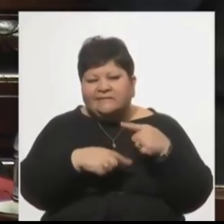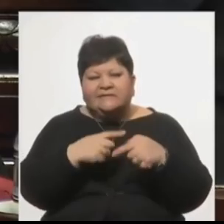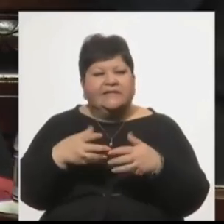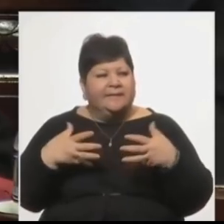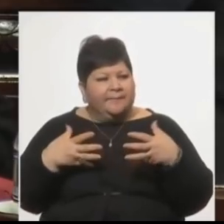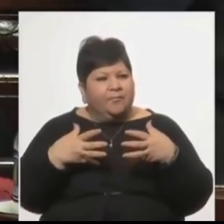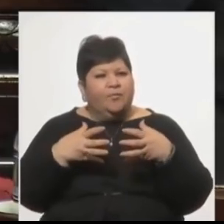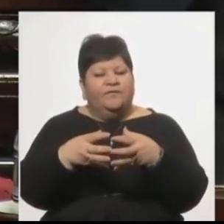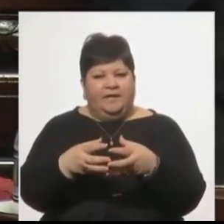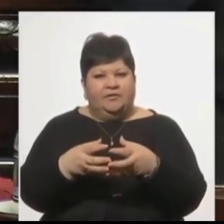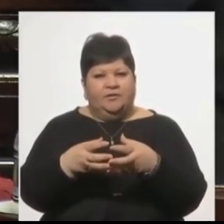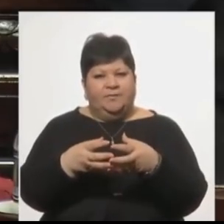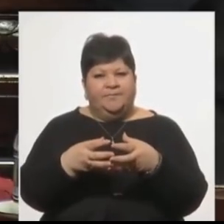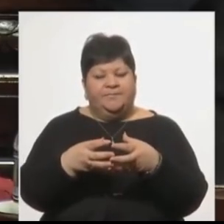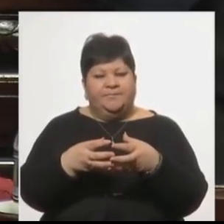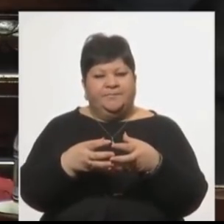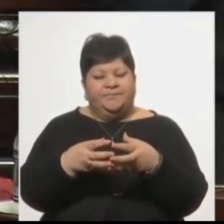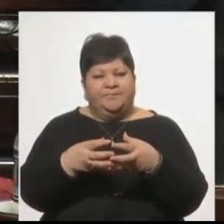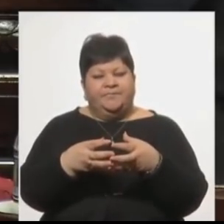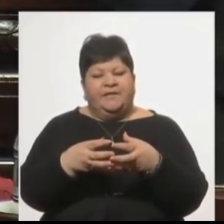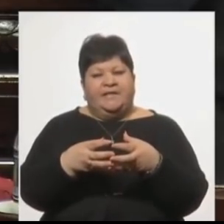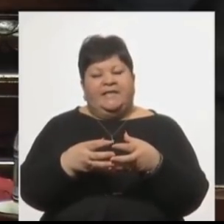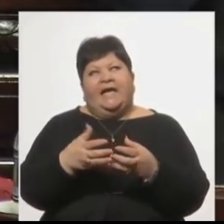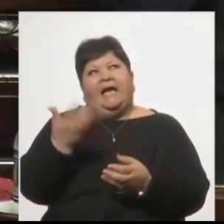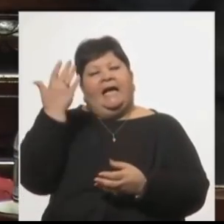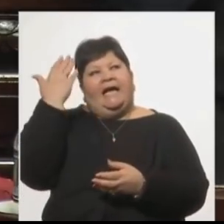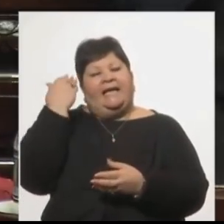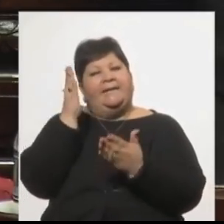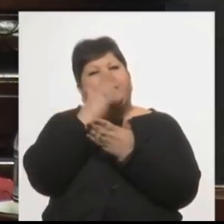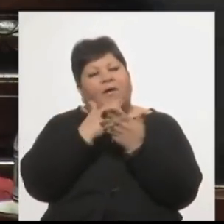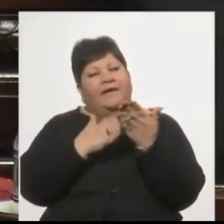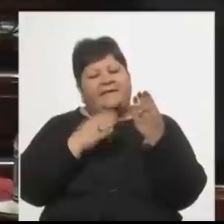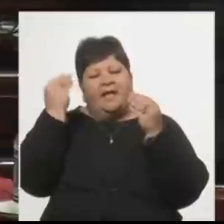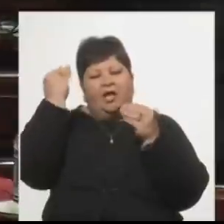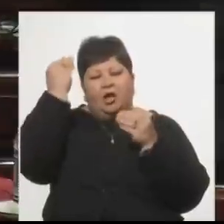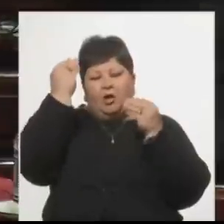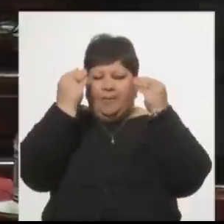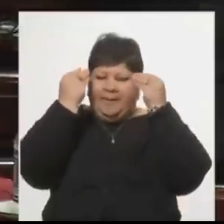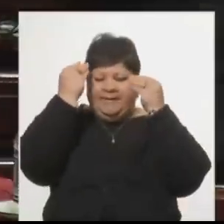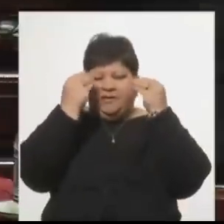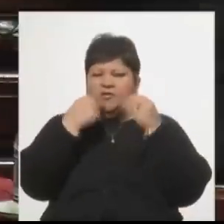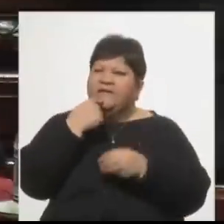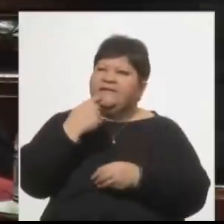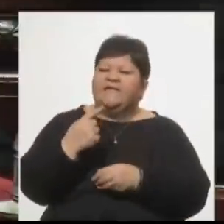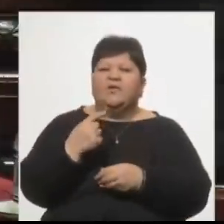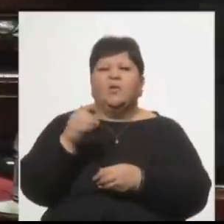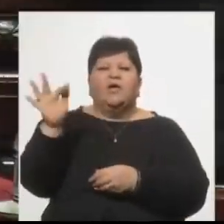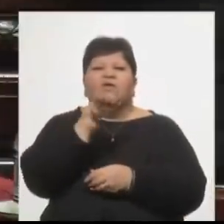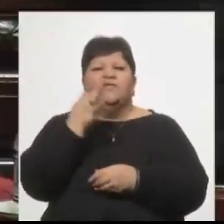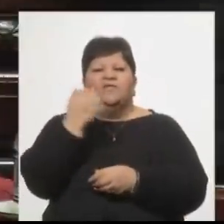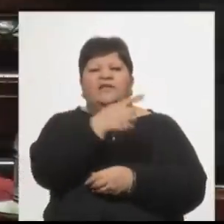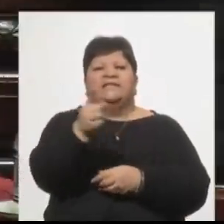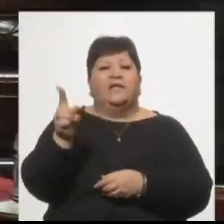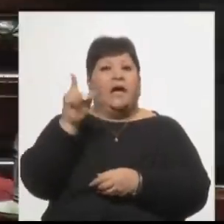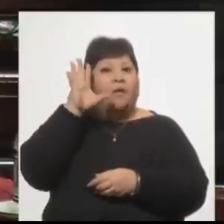Aquel gran poeta romántico que era Heine, en uno de sus tantos exilios, le dijo a los franceses: no se olviden nunca de